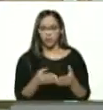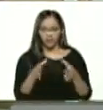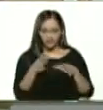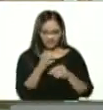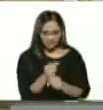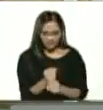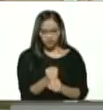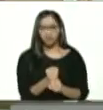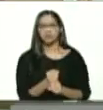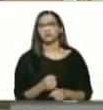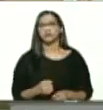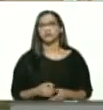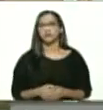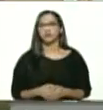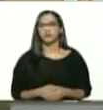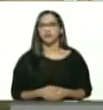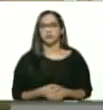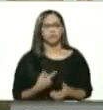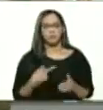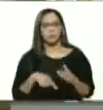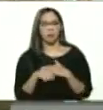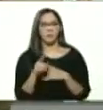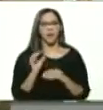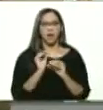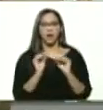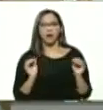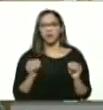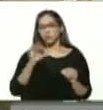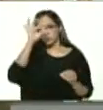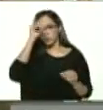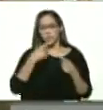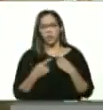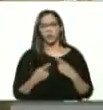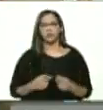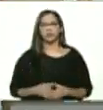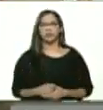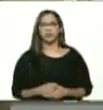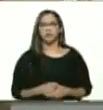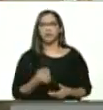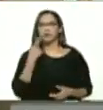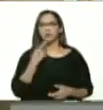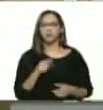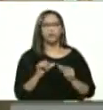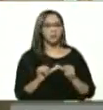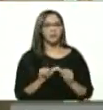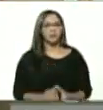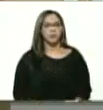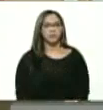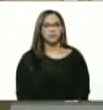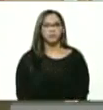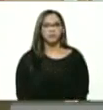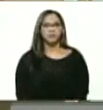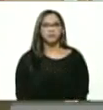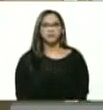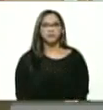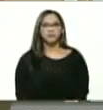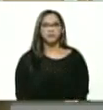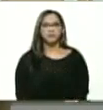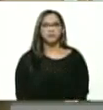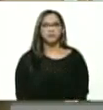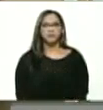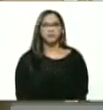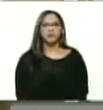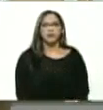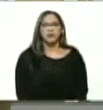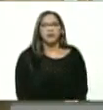controla su partido si le dice no vamos a convocar no sé qué cosas y cuando tú ves son los mismos lo mismo de siempre